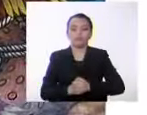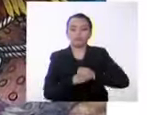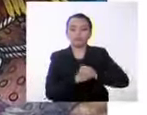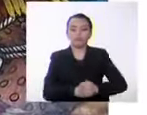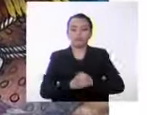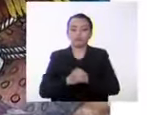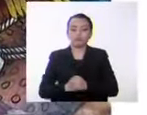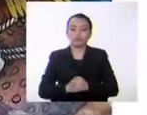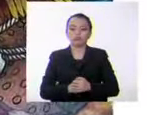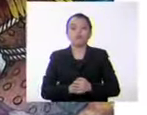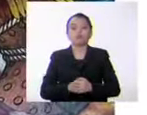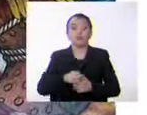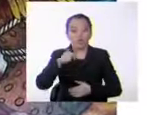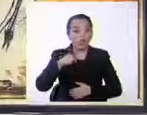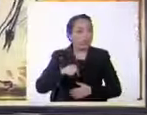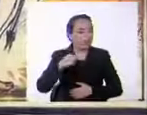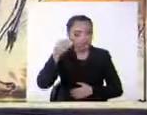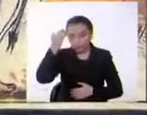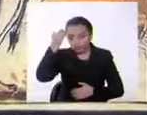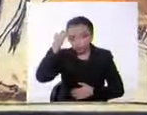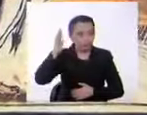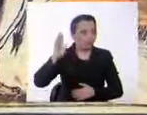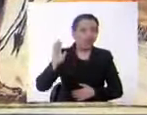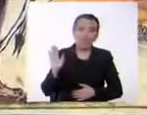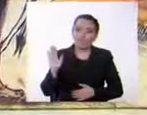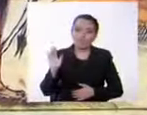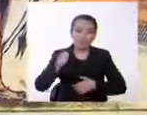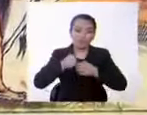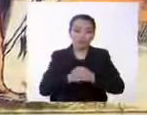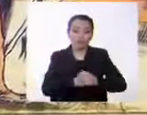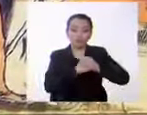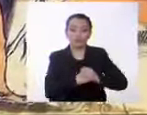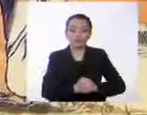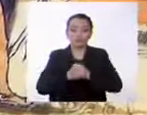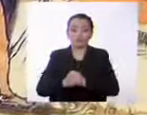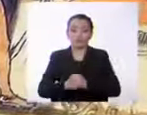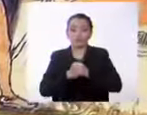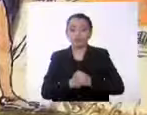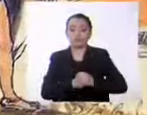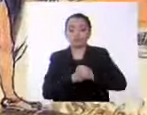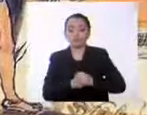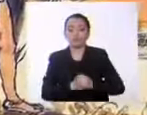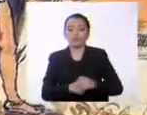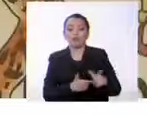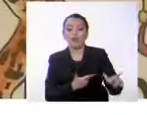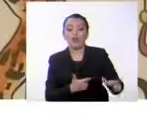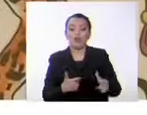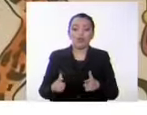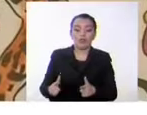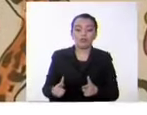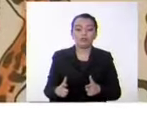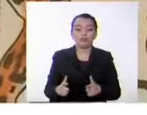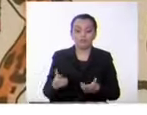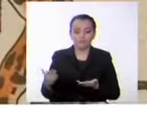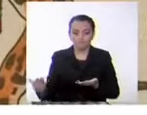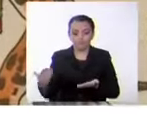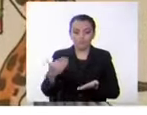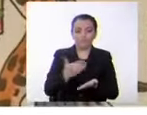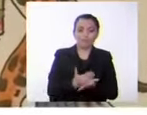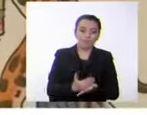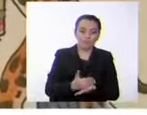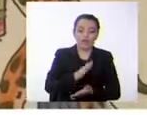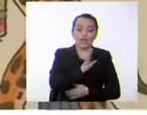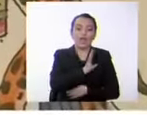se conocía aquí en estas tierras por nuestros indígenas. Entonces llegaron preparados con todo esto y cuando ingresaron a El Salvador,